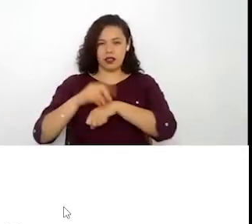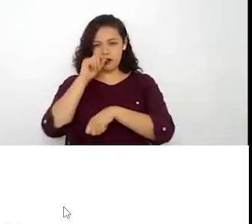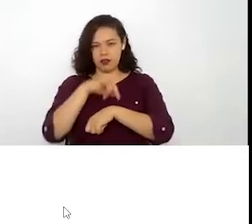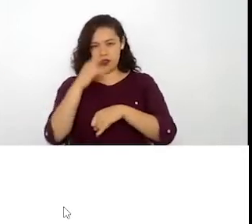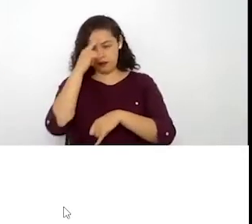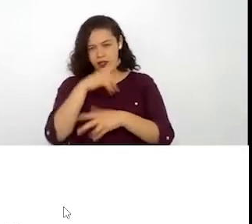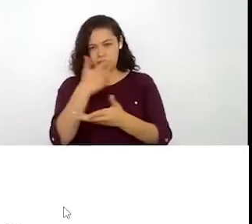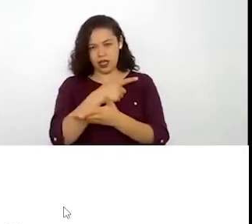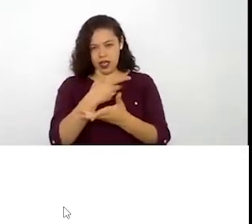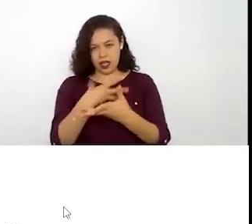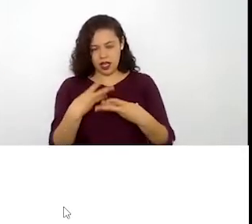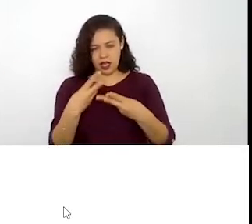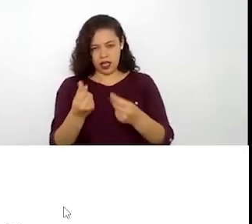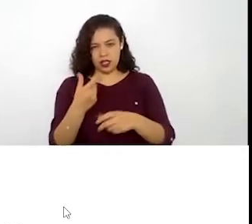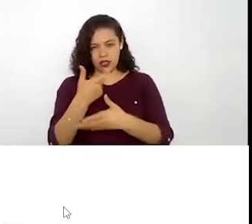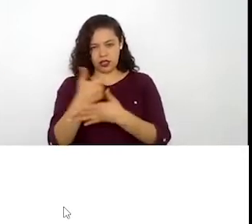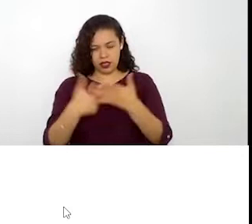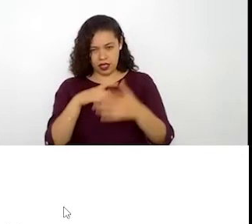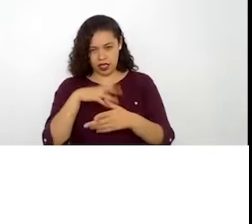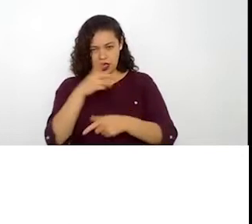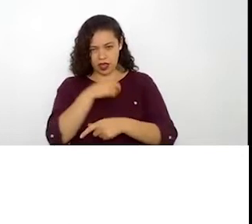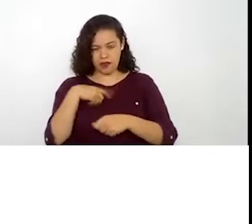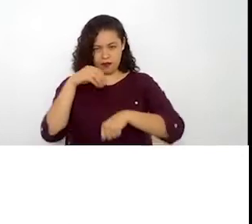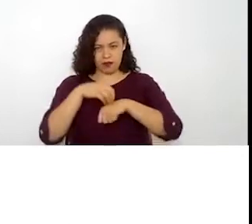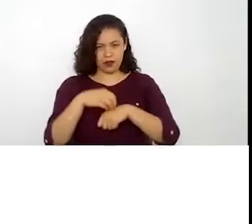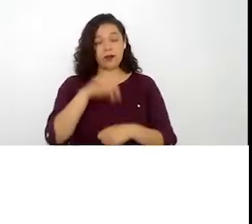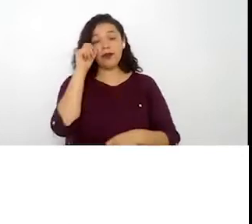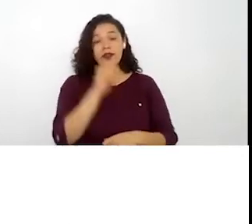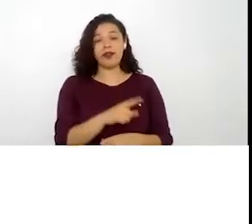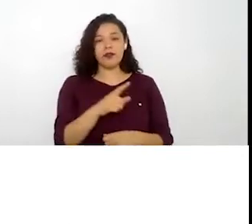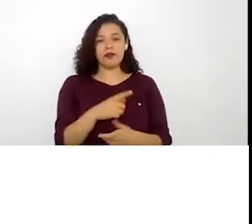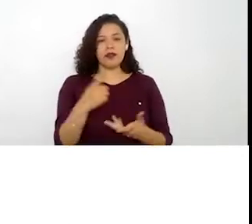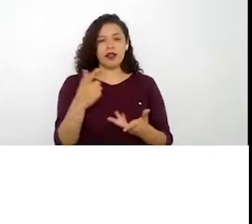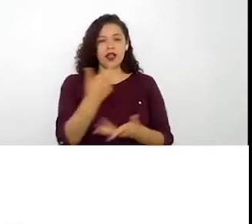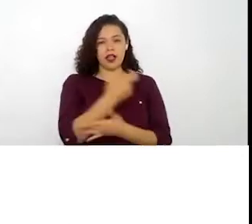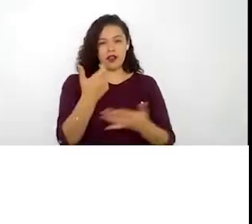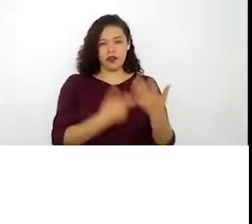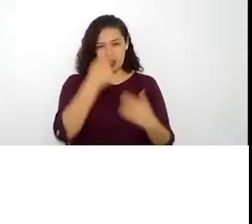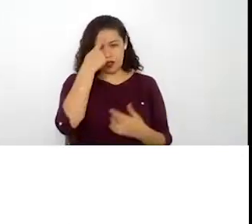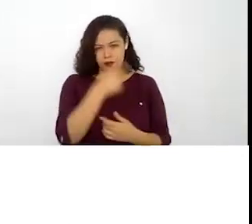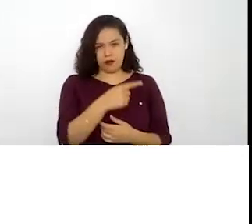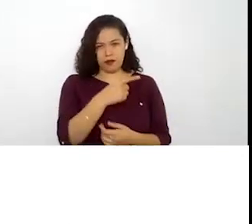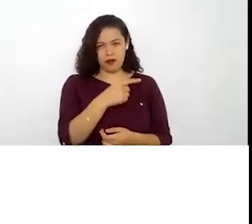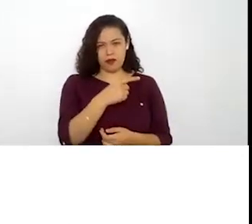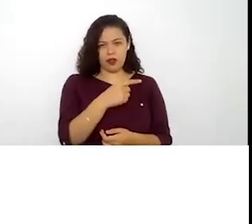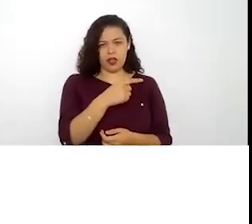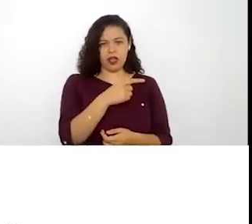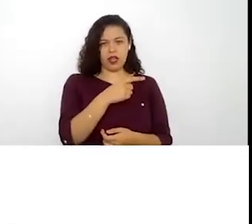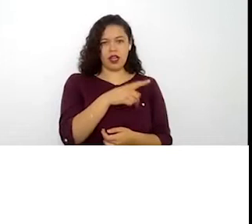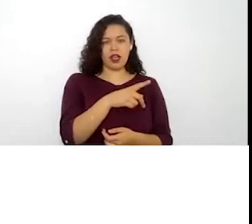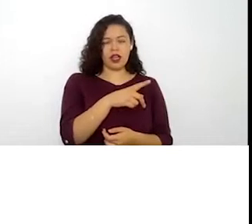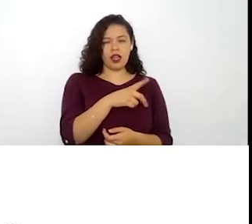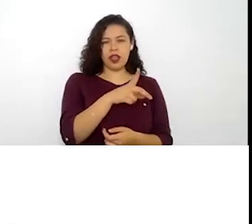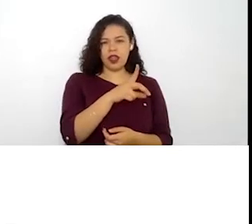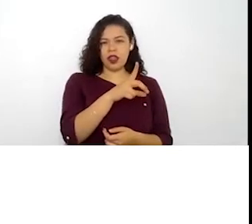y gastos que correspondan también se incluye la cuenta de depreciación en todas las cuentas de costos y gastos y